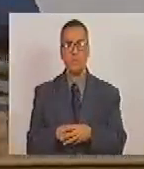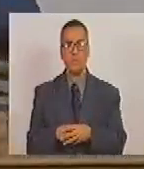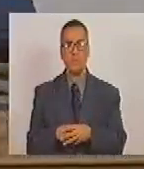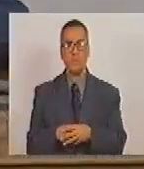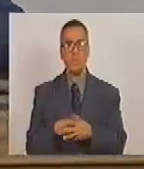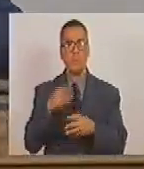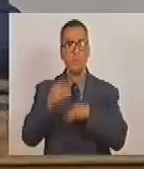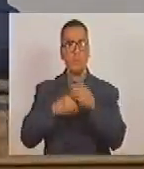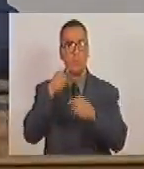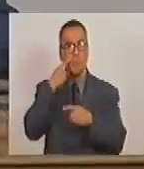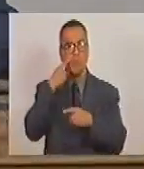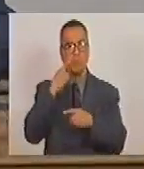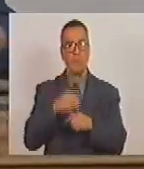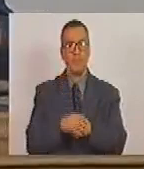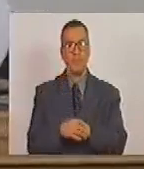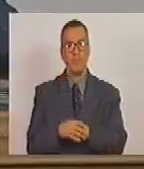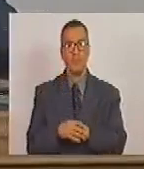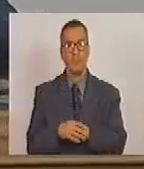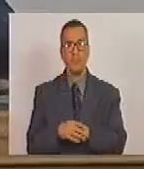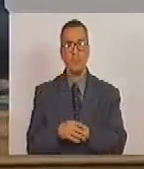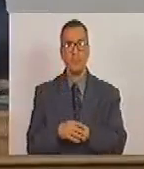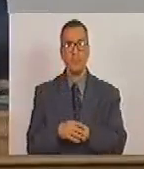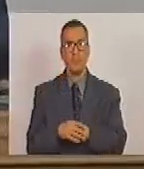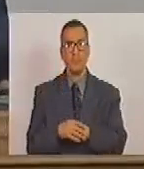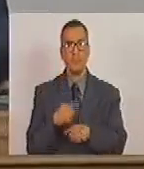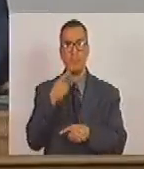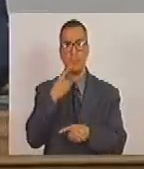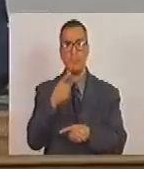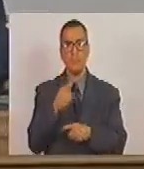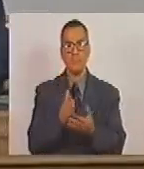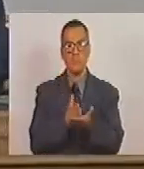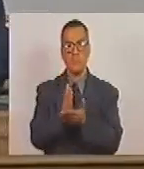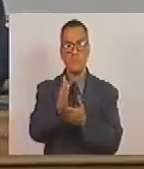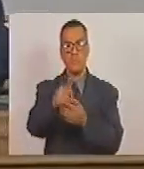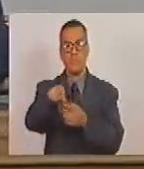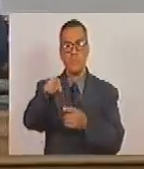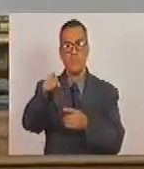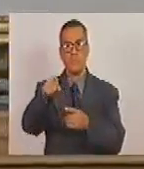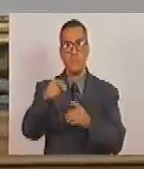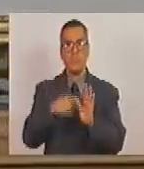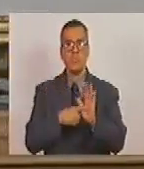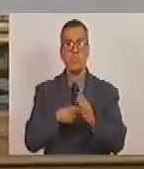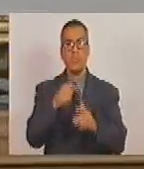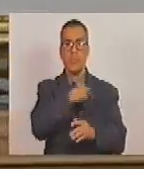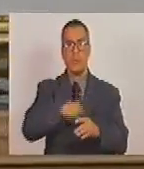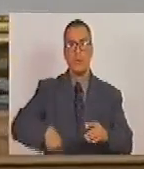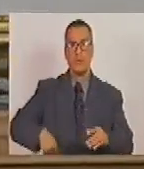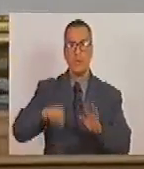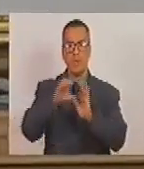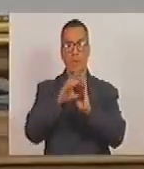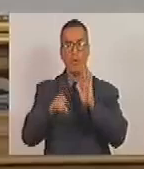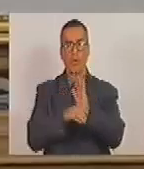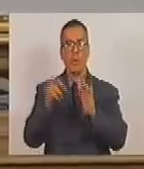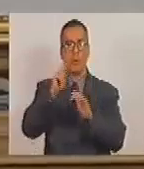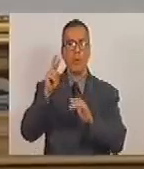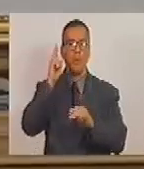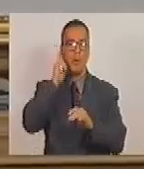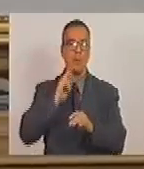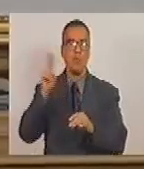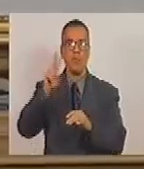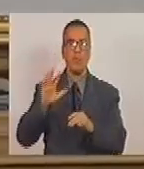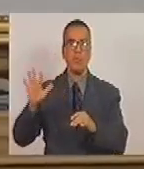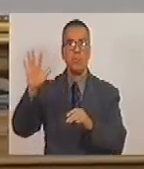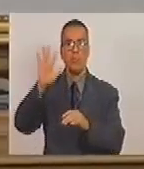En consecuencia, nos serviremos oficiar al ciudadano presidente constitucional de la República Bolivariana